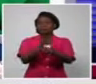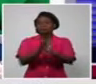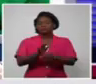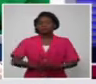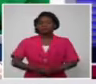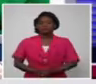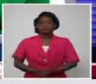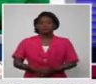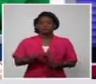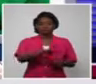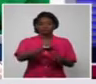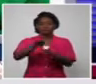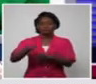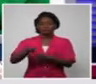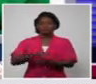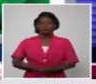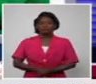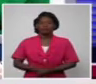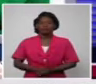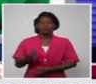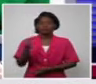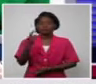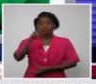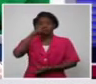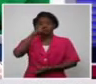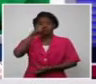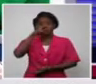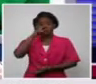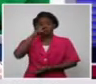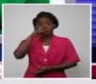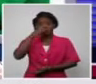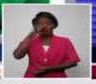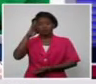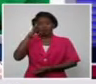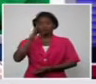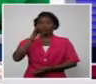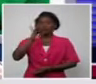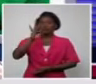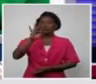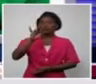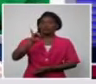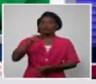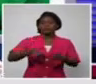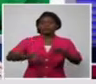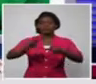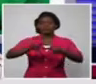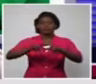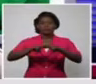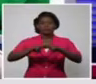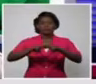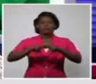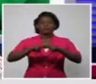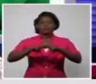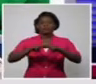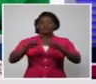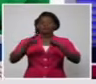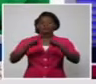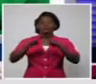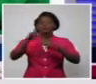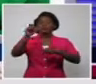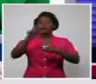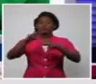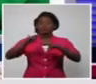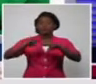86 años de edad del municipio Centro Habana, aquí en la provincia de La Habana, contacto de un caso confirmado,